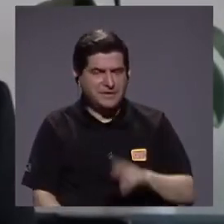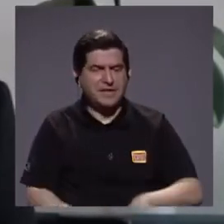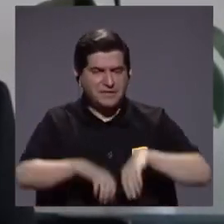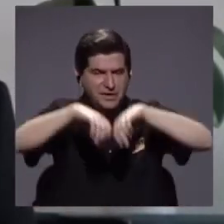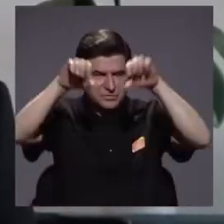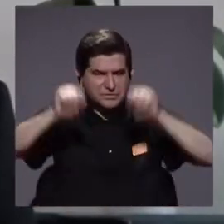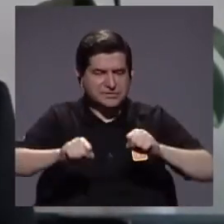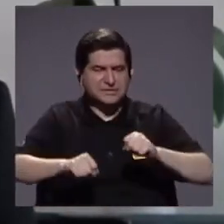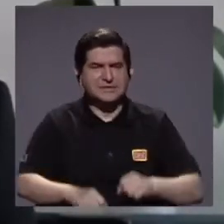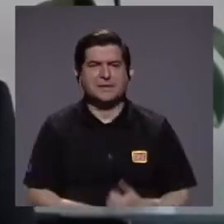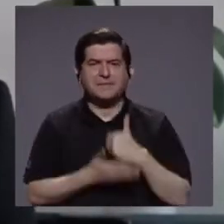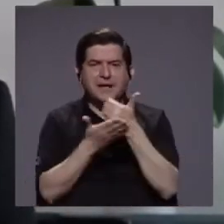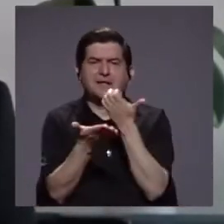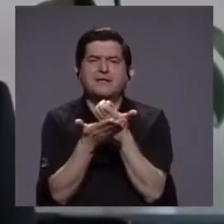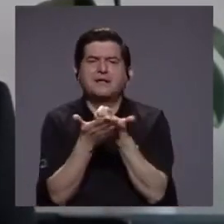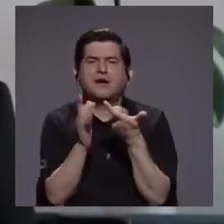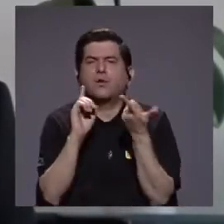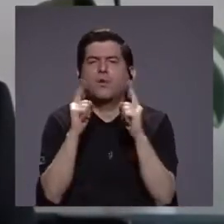de becas?